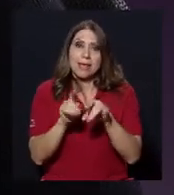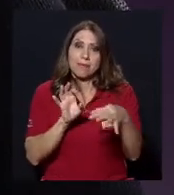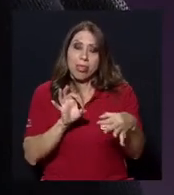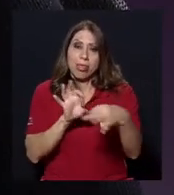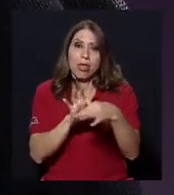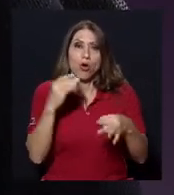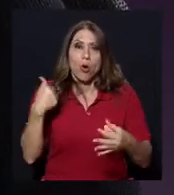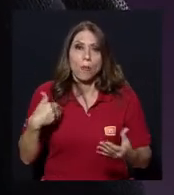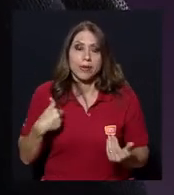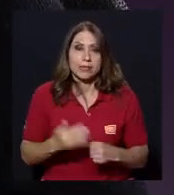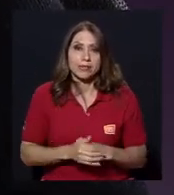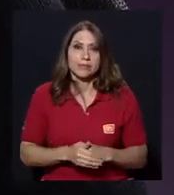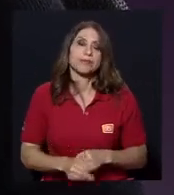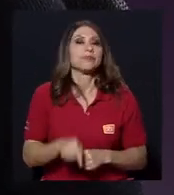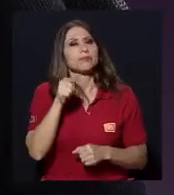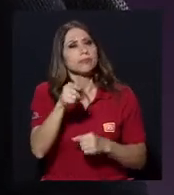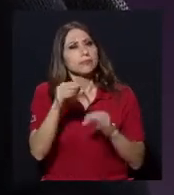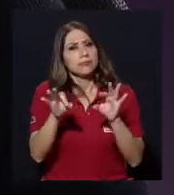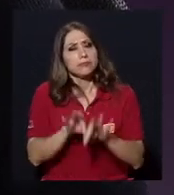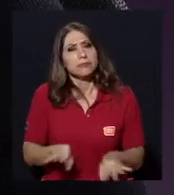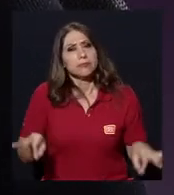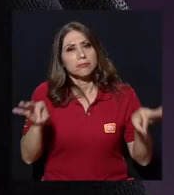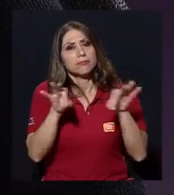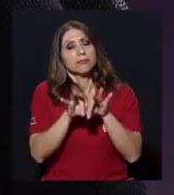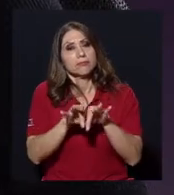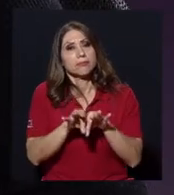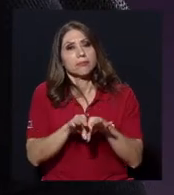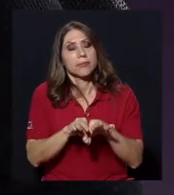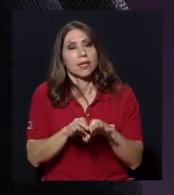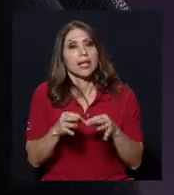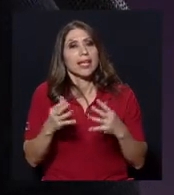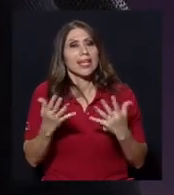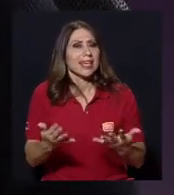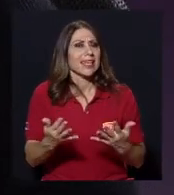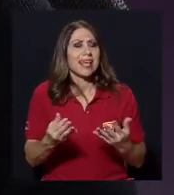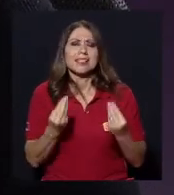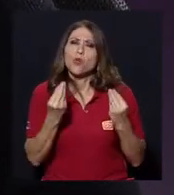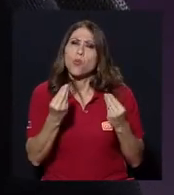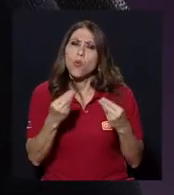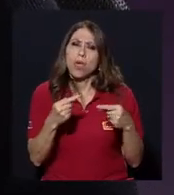muy importante que ha sido muy controvertido porque ha querido ser